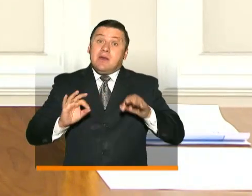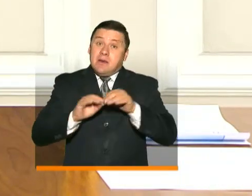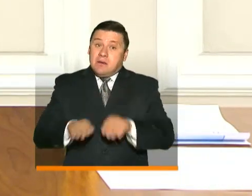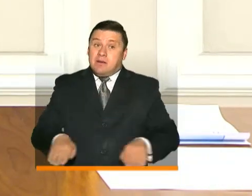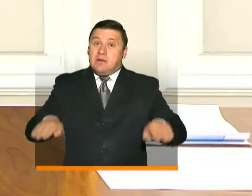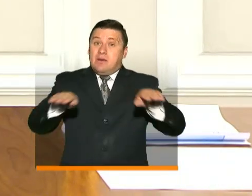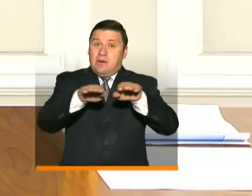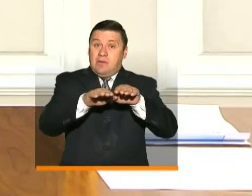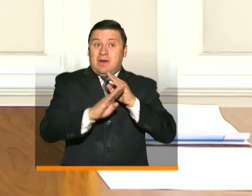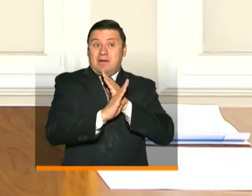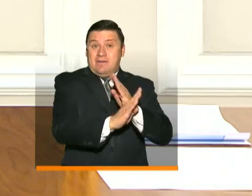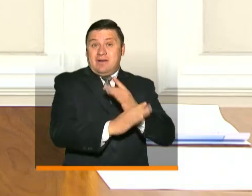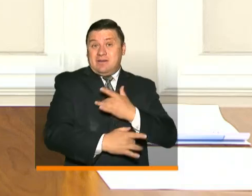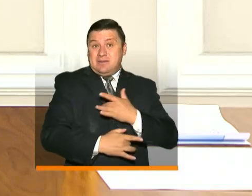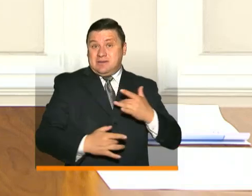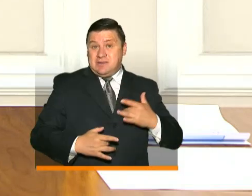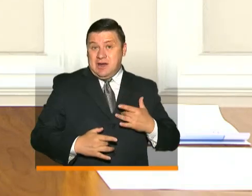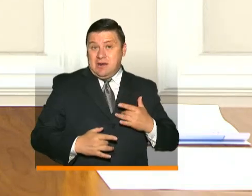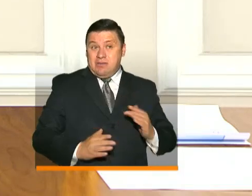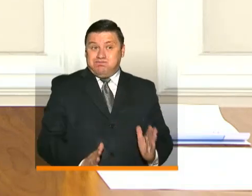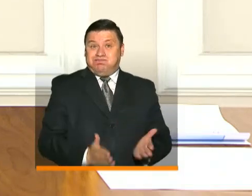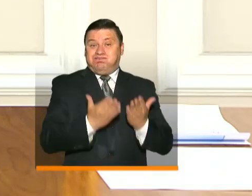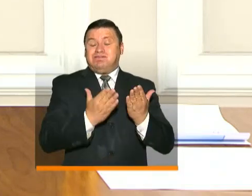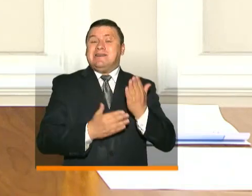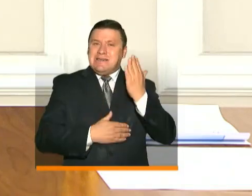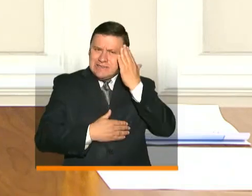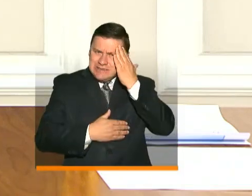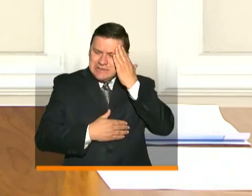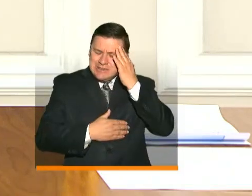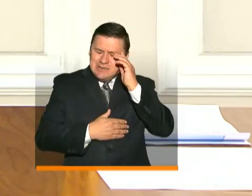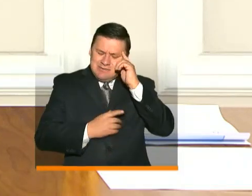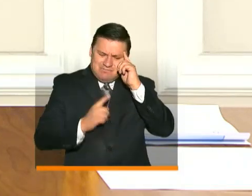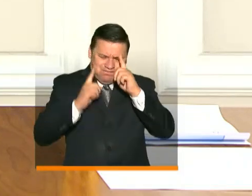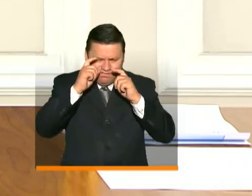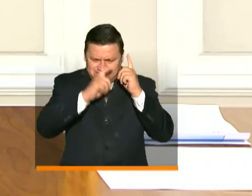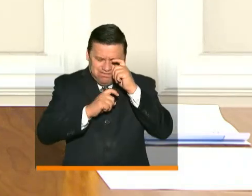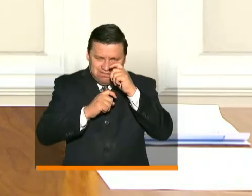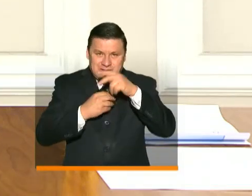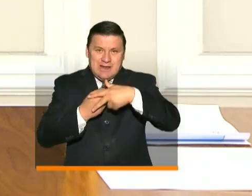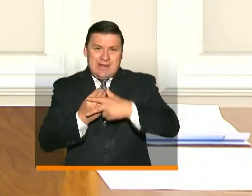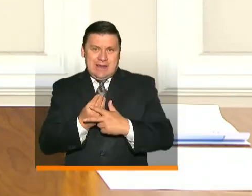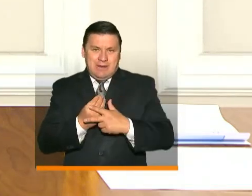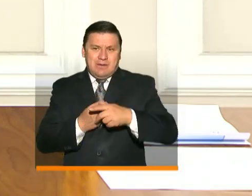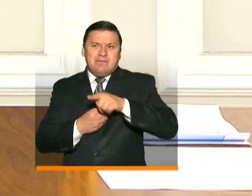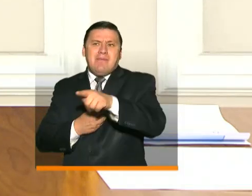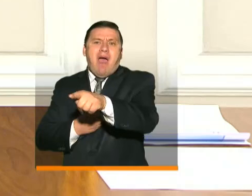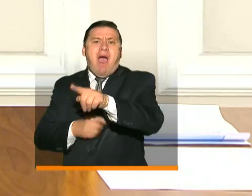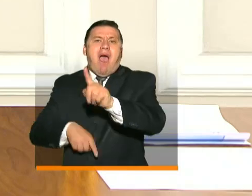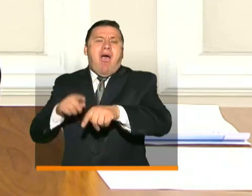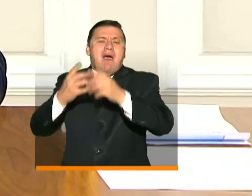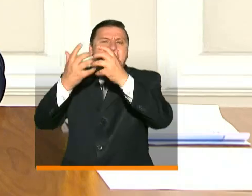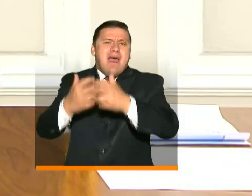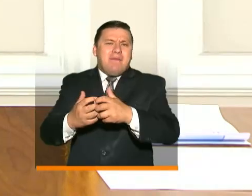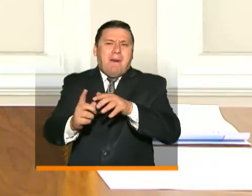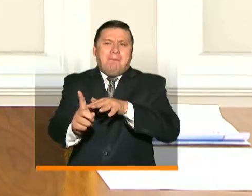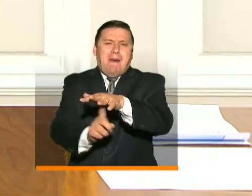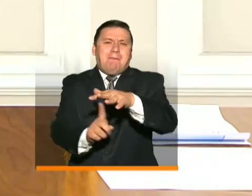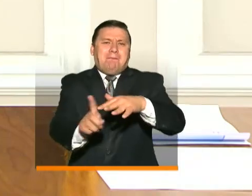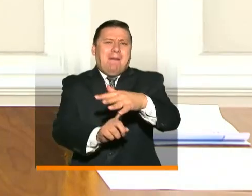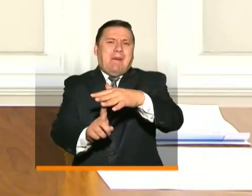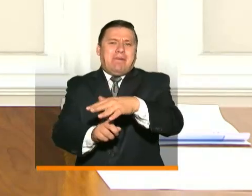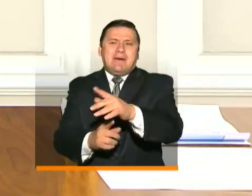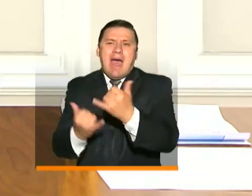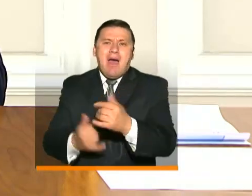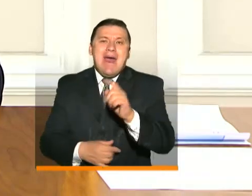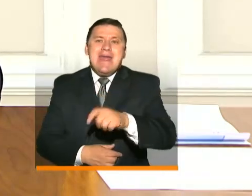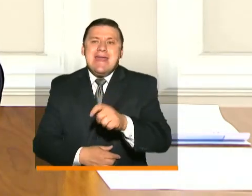salud, es bien importante que reflexionemos sobre esas herramientas para los sectores que han sido quizás más golpeados y que